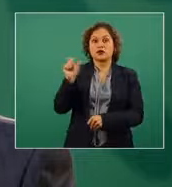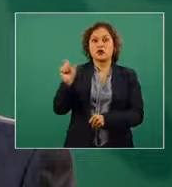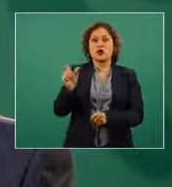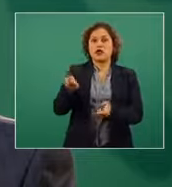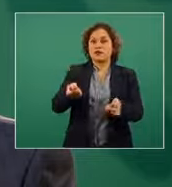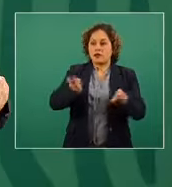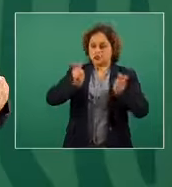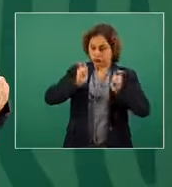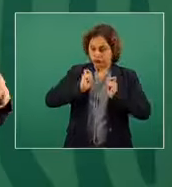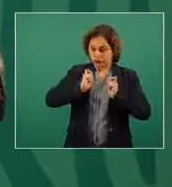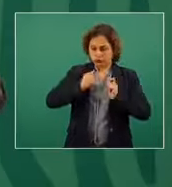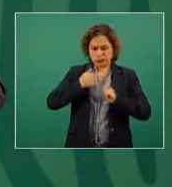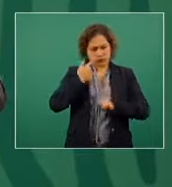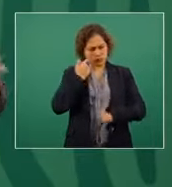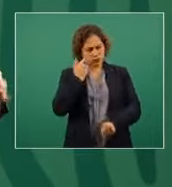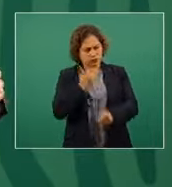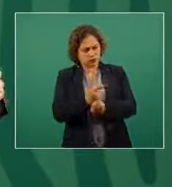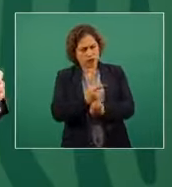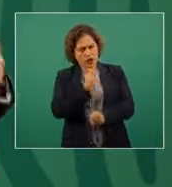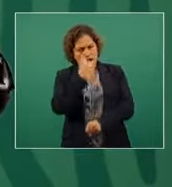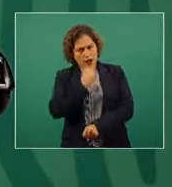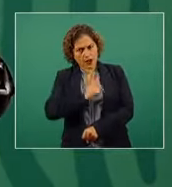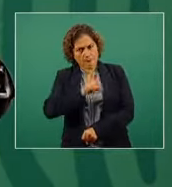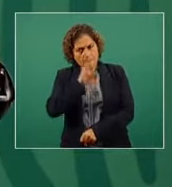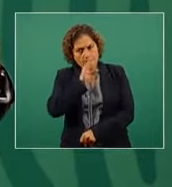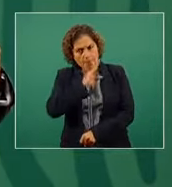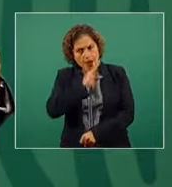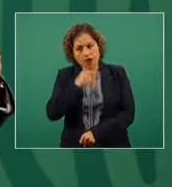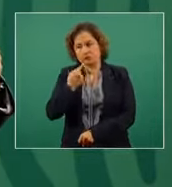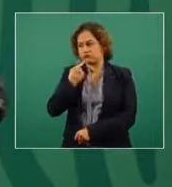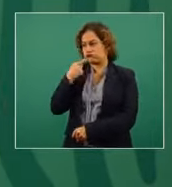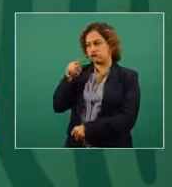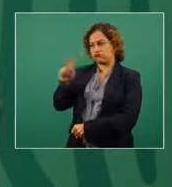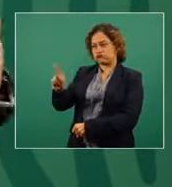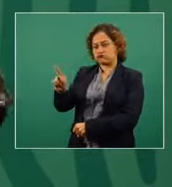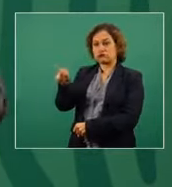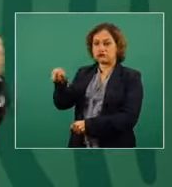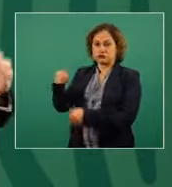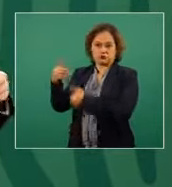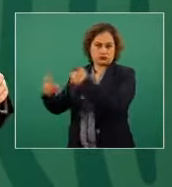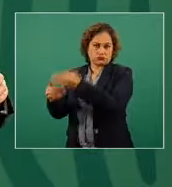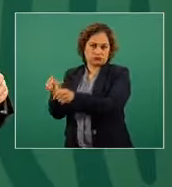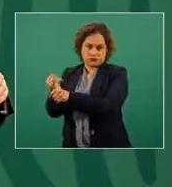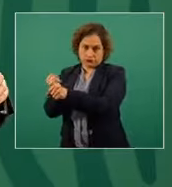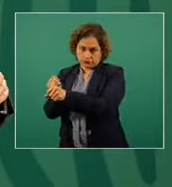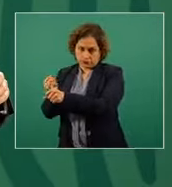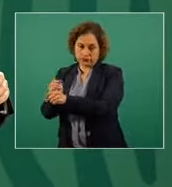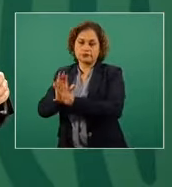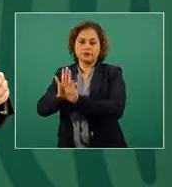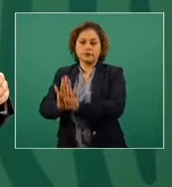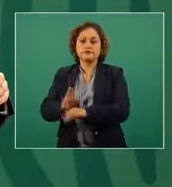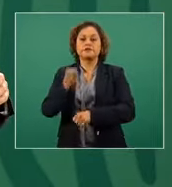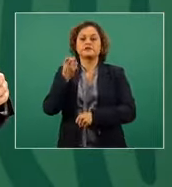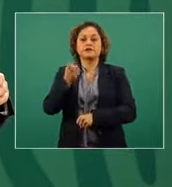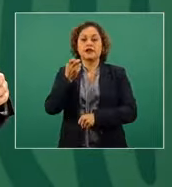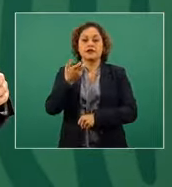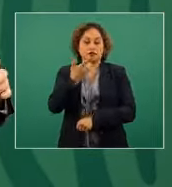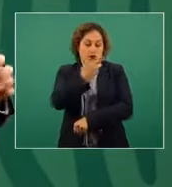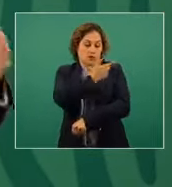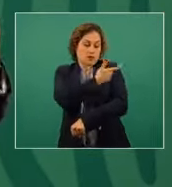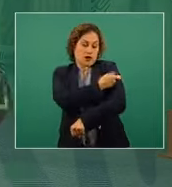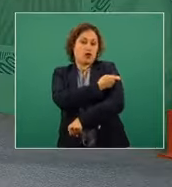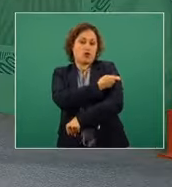encargo. Y esto tiene que ver con la comercialización de la vacuna